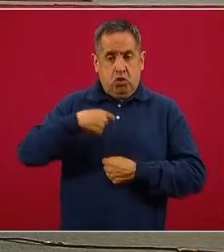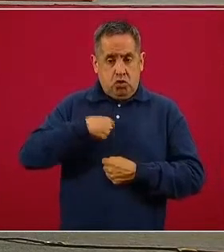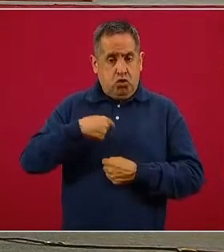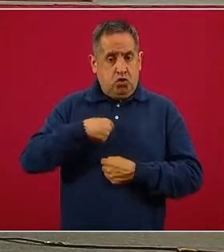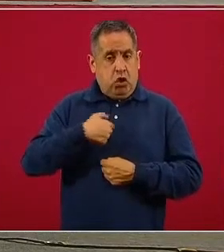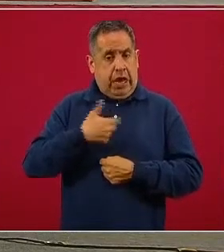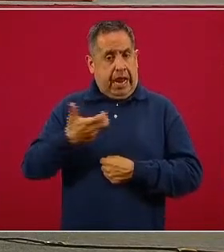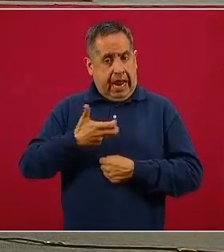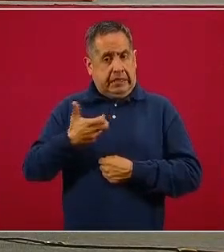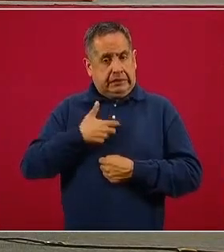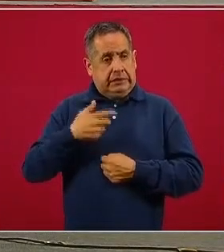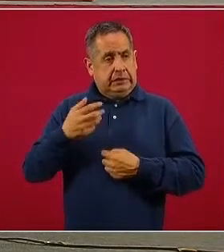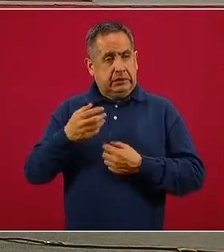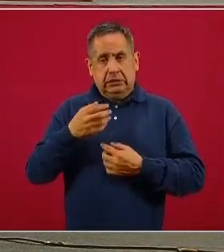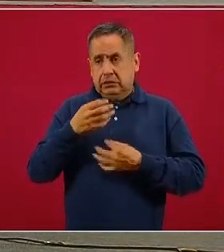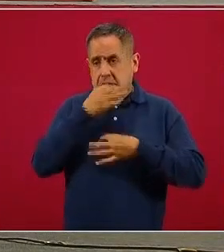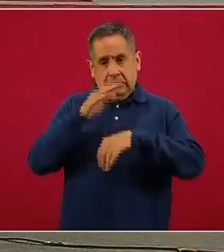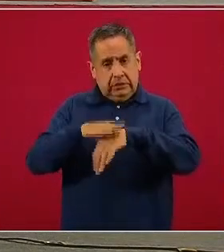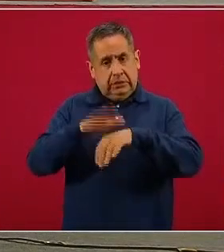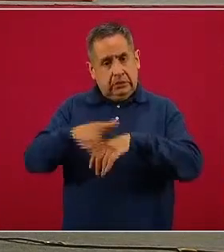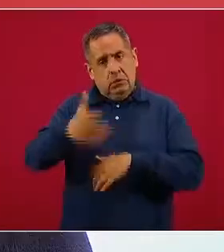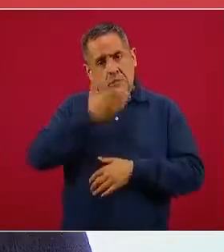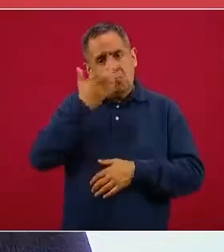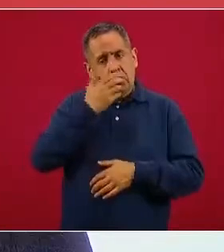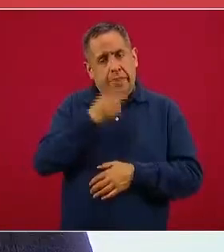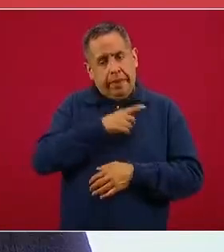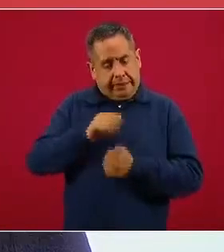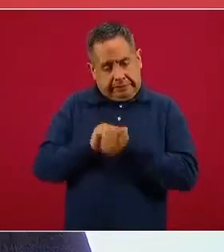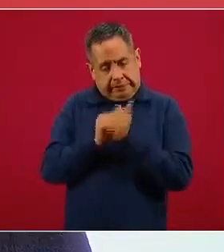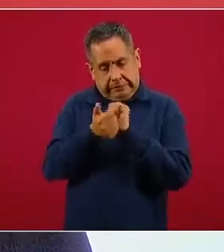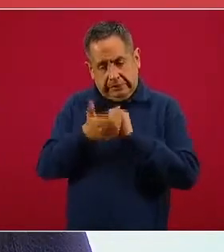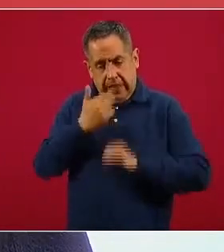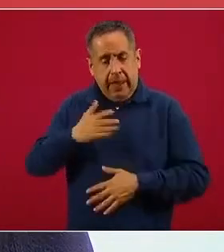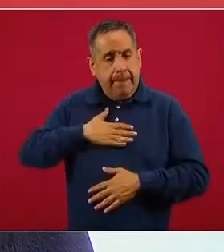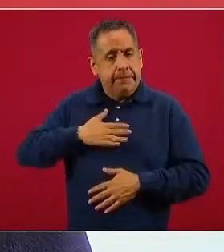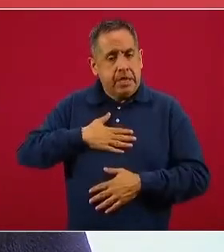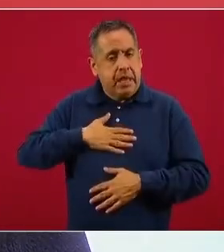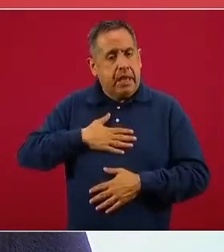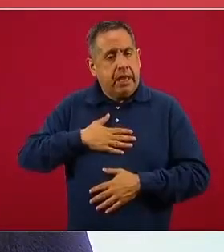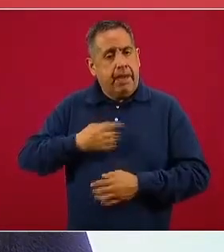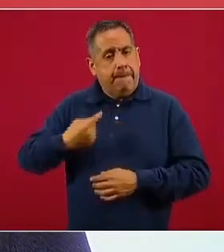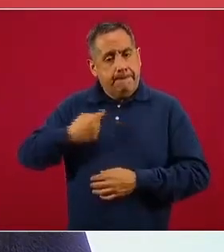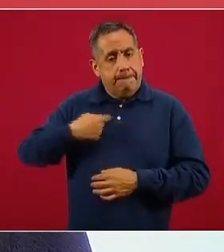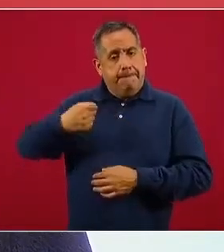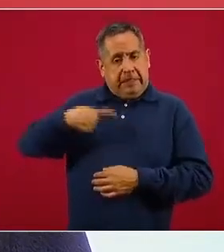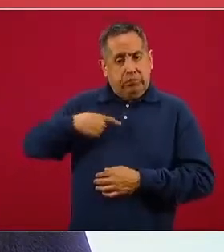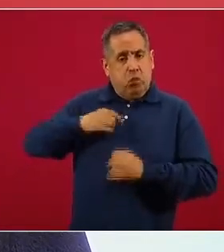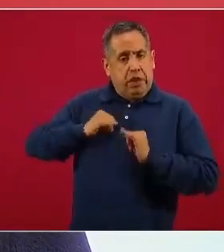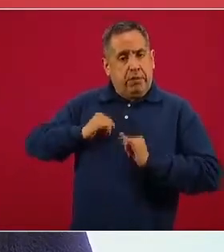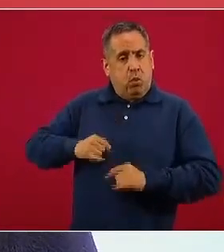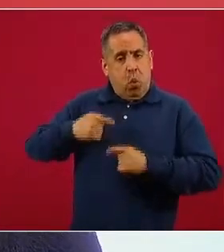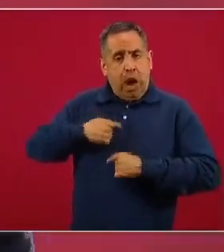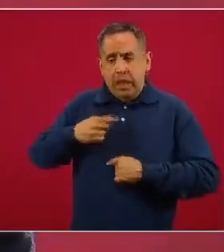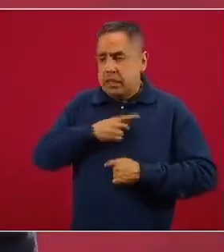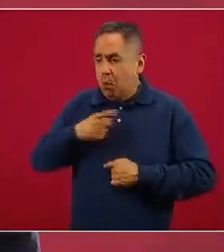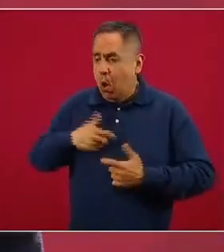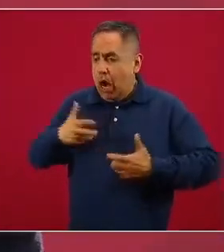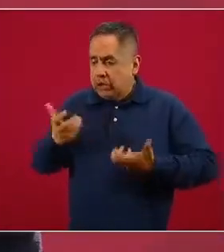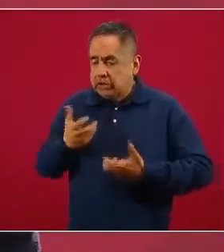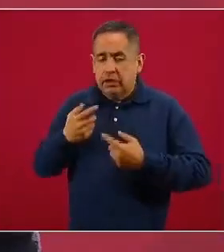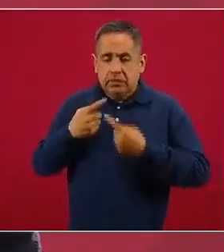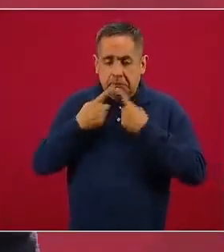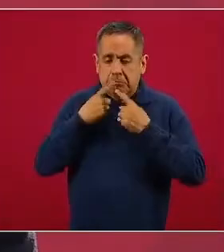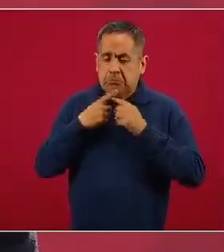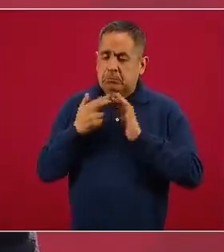de la promoción de la salud, de los hábitos que cada persona en lo individual, si desarrolla y pone en práctica, va a